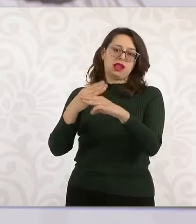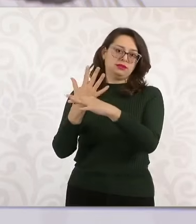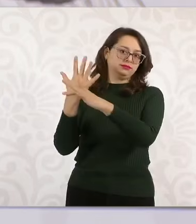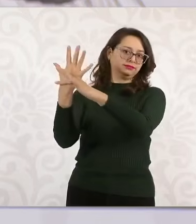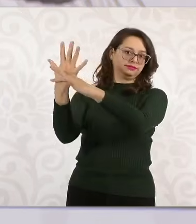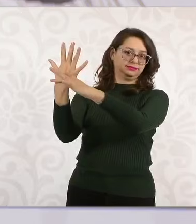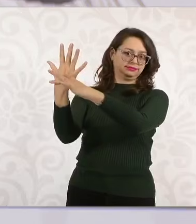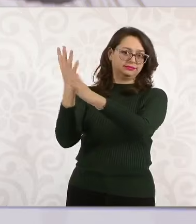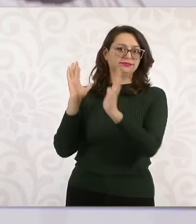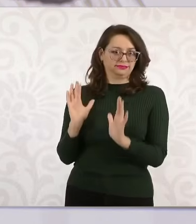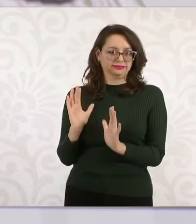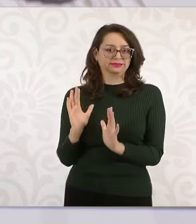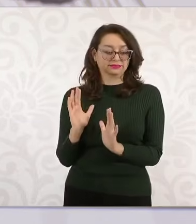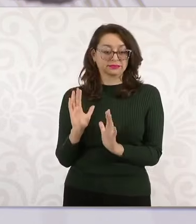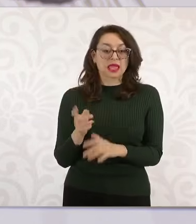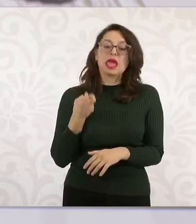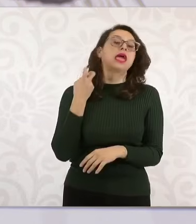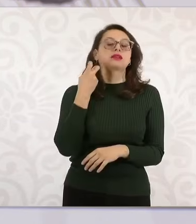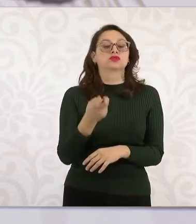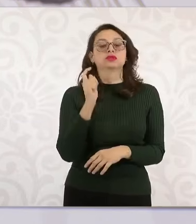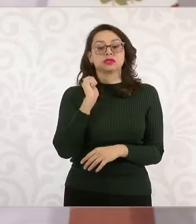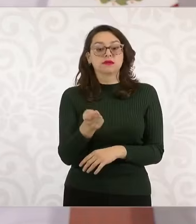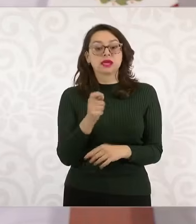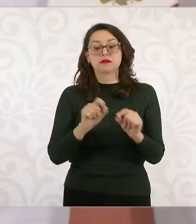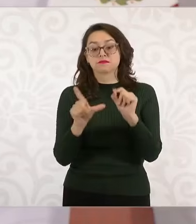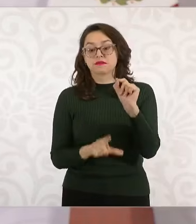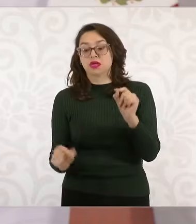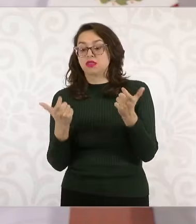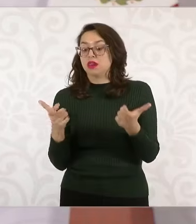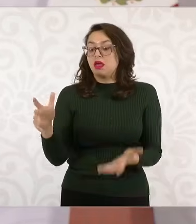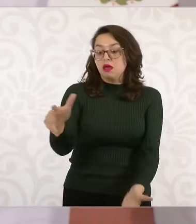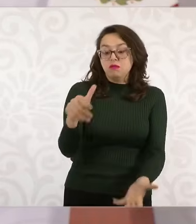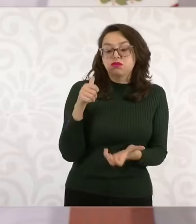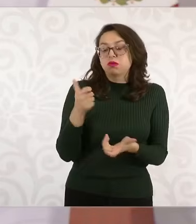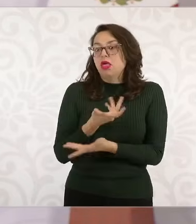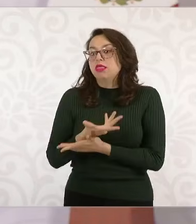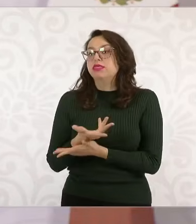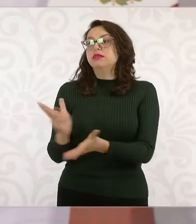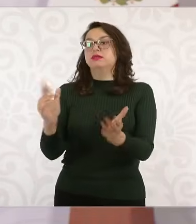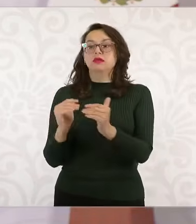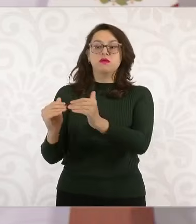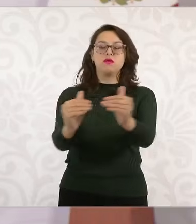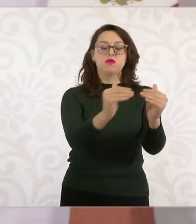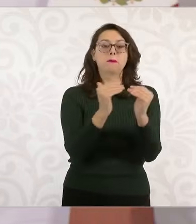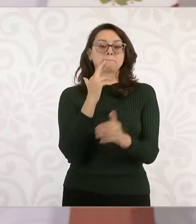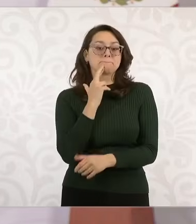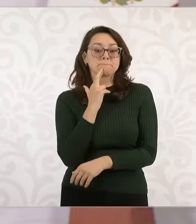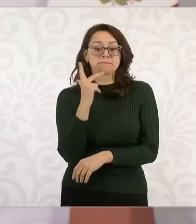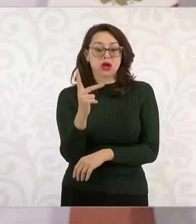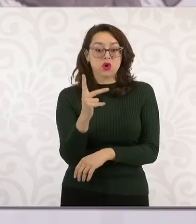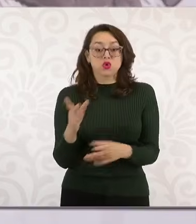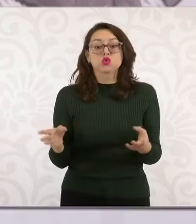fuente. Hay mayor distribución de la riqueza. ¿Cómo se da esa distribución de la riqueza?